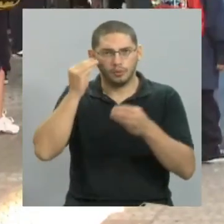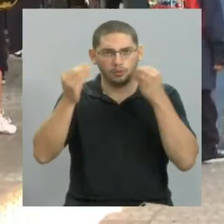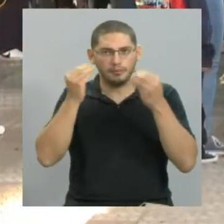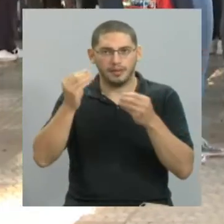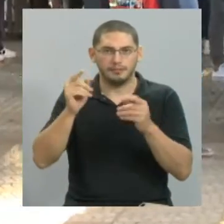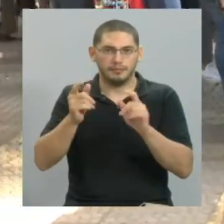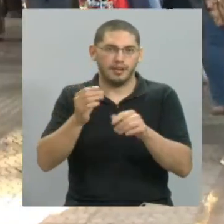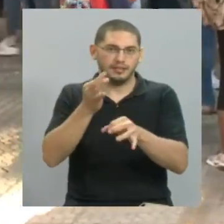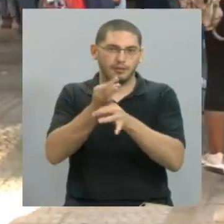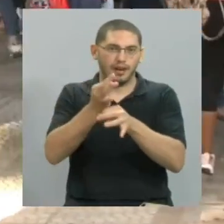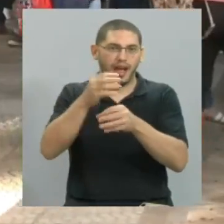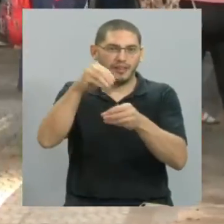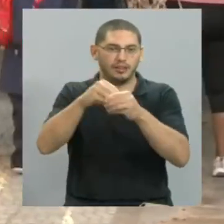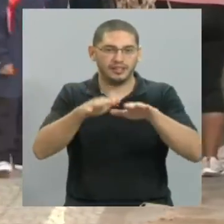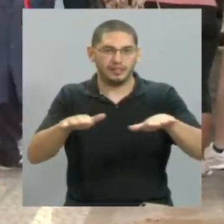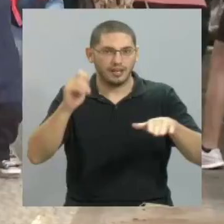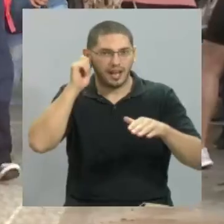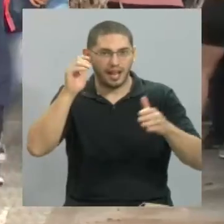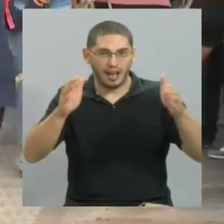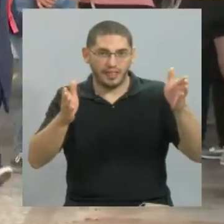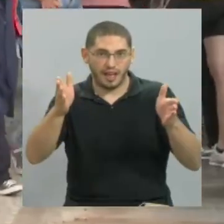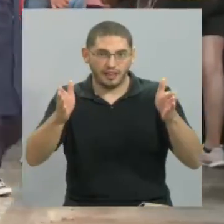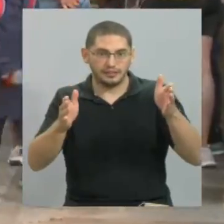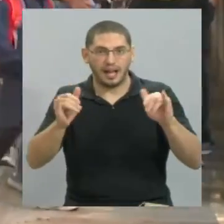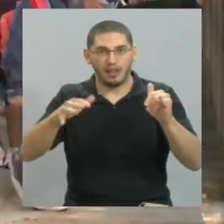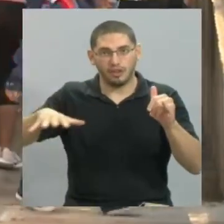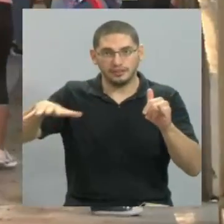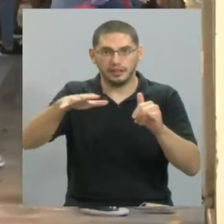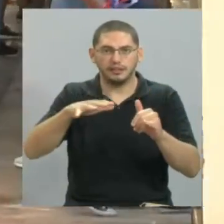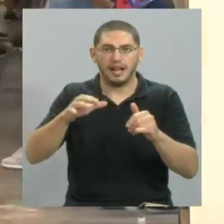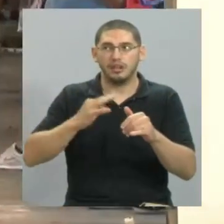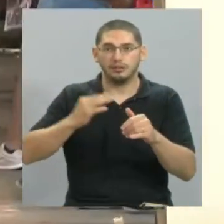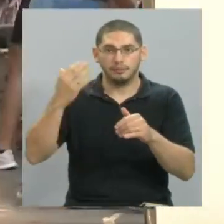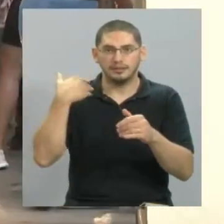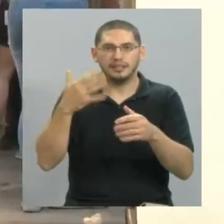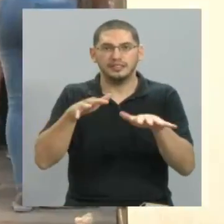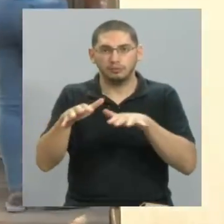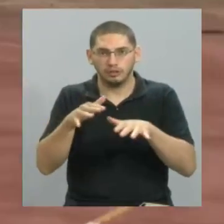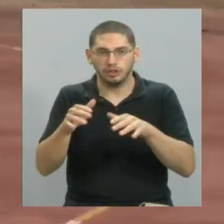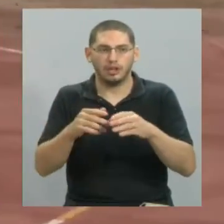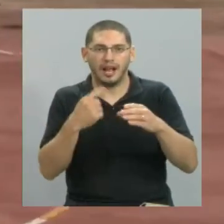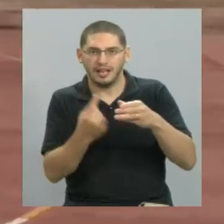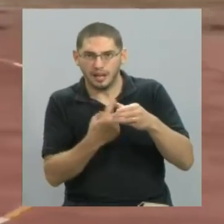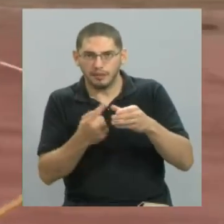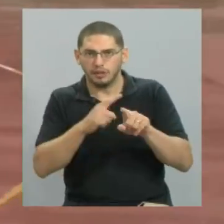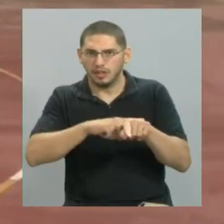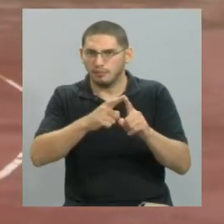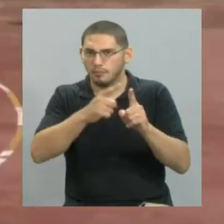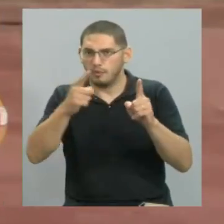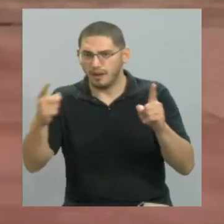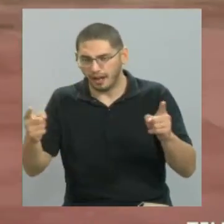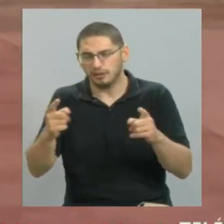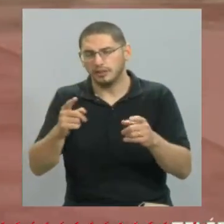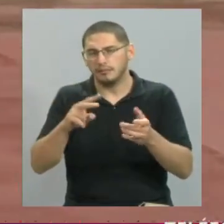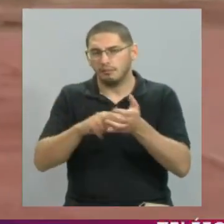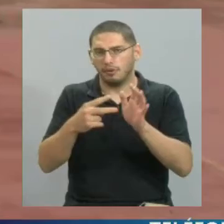de la escolaridad lo que está ocurriendo con los adolescentes, lo que ocurrió el año pasado en este aislamiento tan prolongado y lo que puede llegar